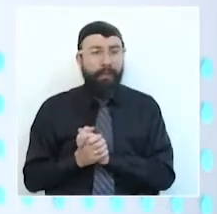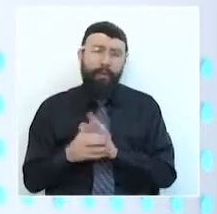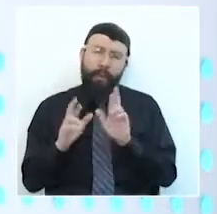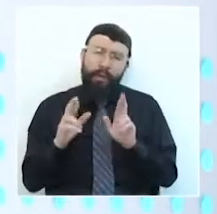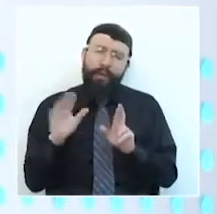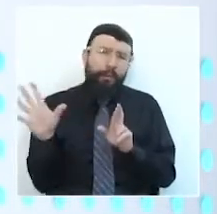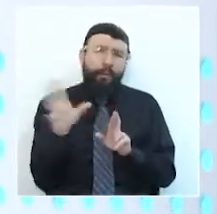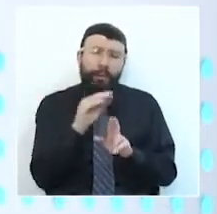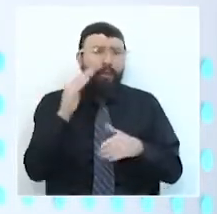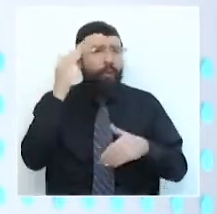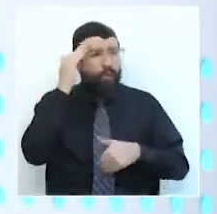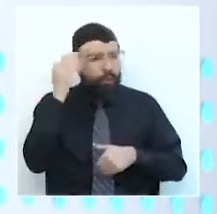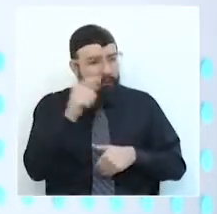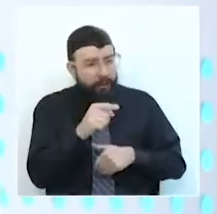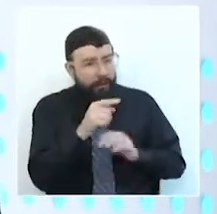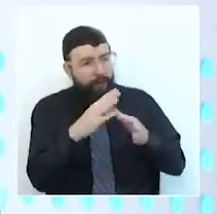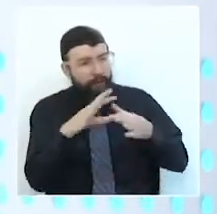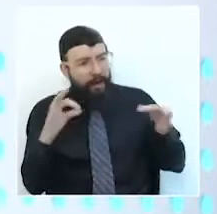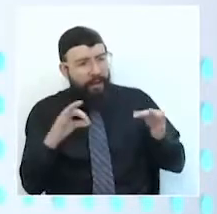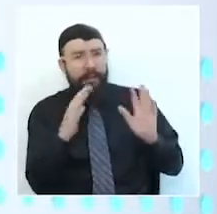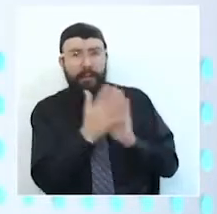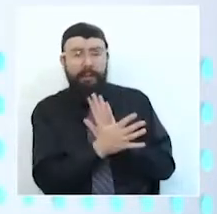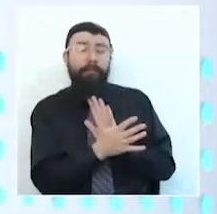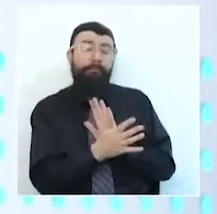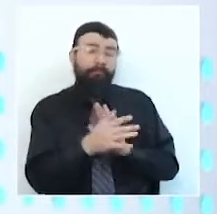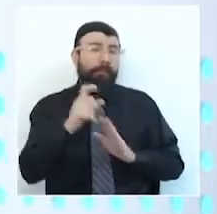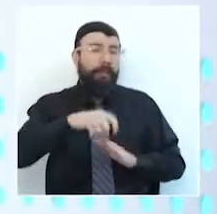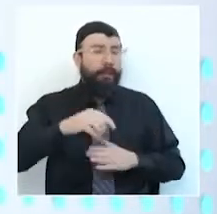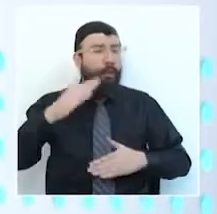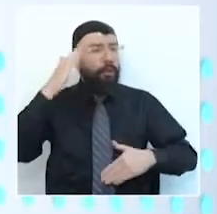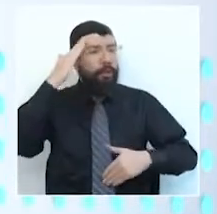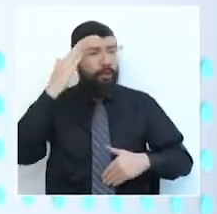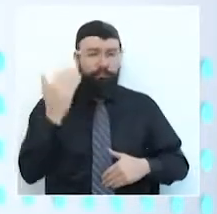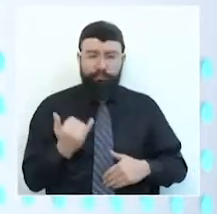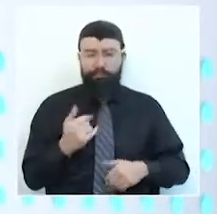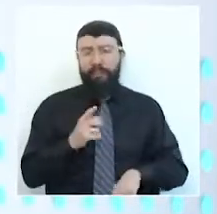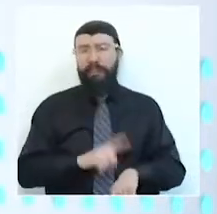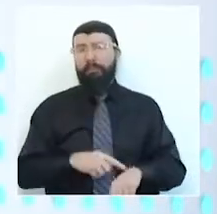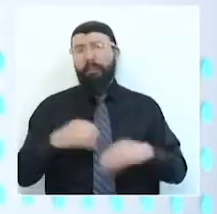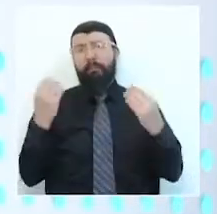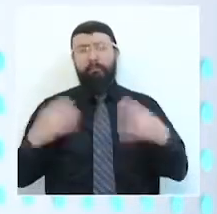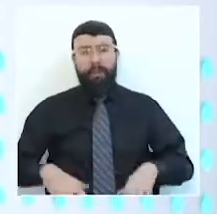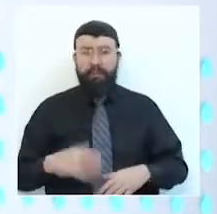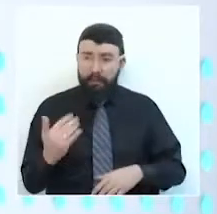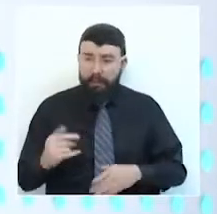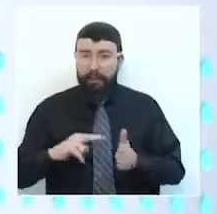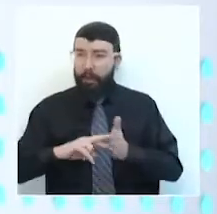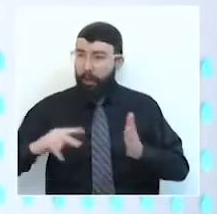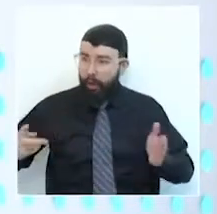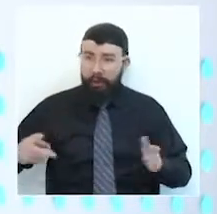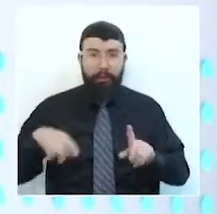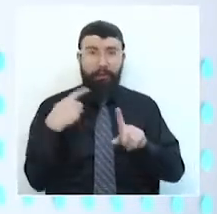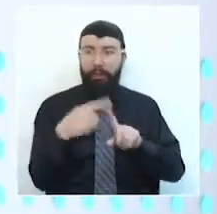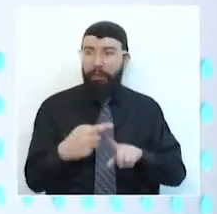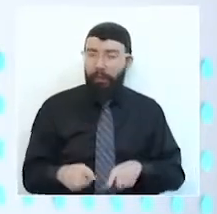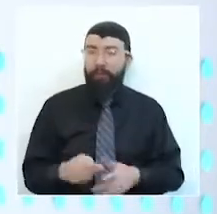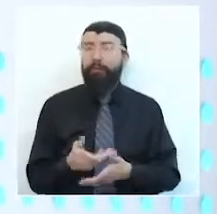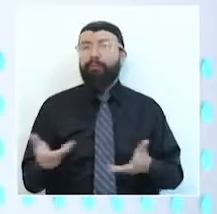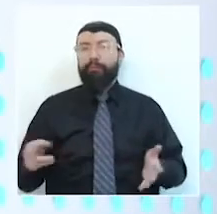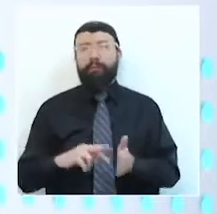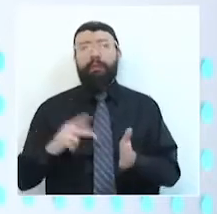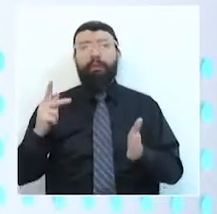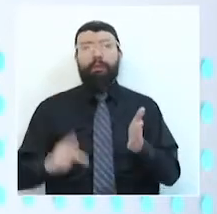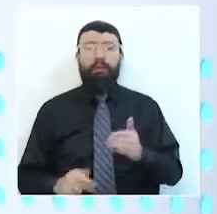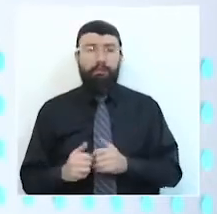conciencia de esas frases porque realmente estamos perdiendo tanto tiempo con esta tecnología sin hablar de las